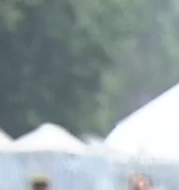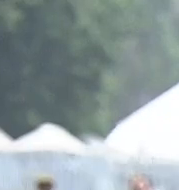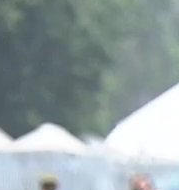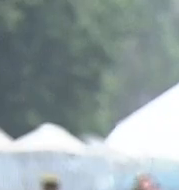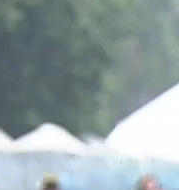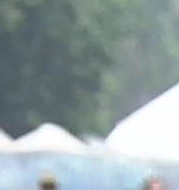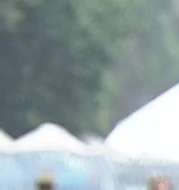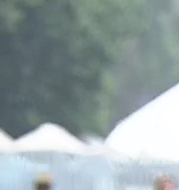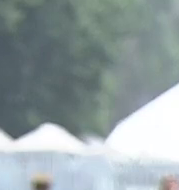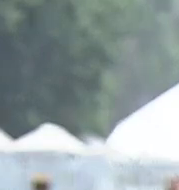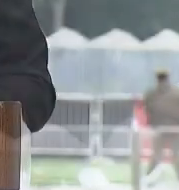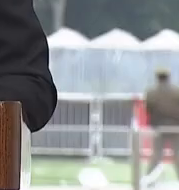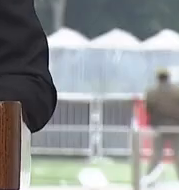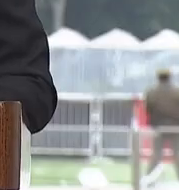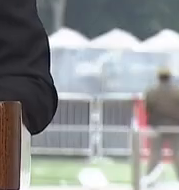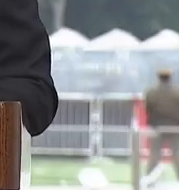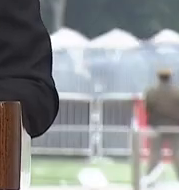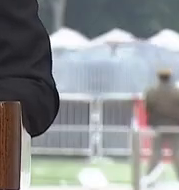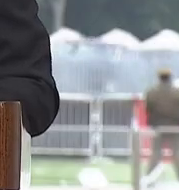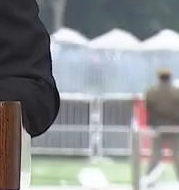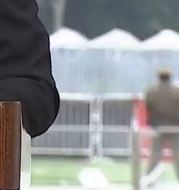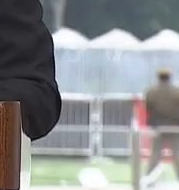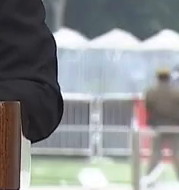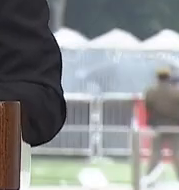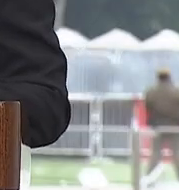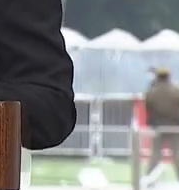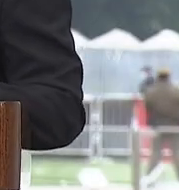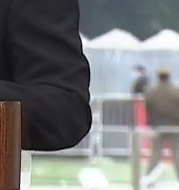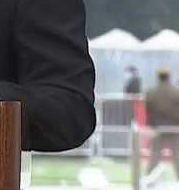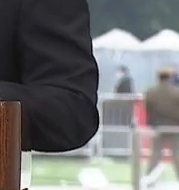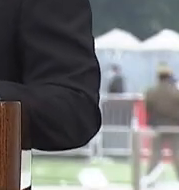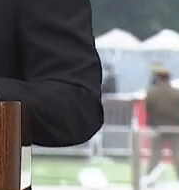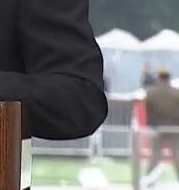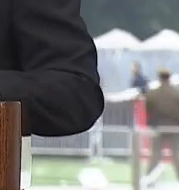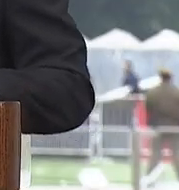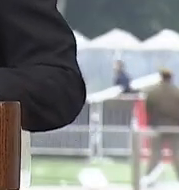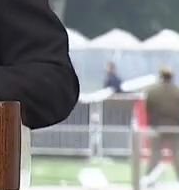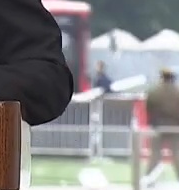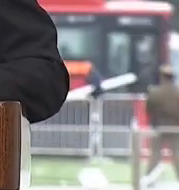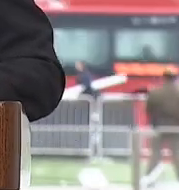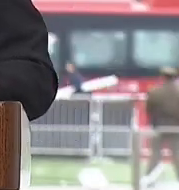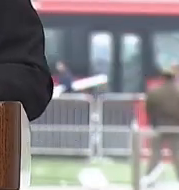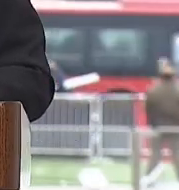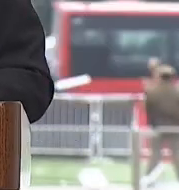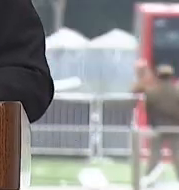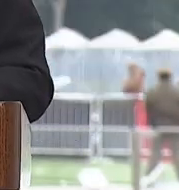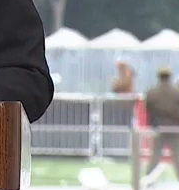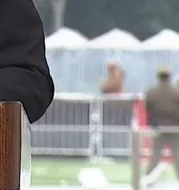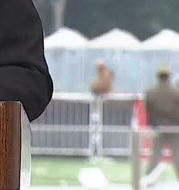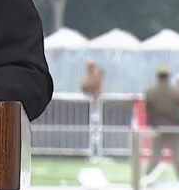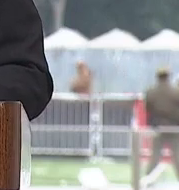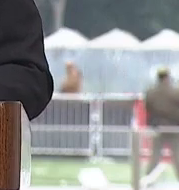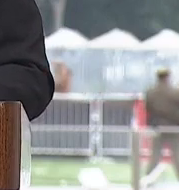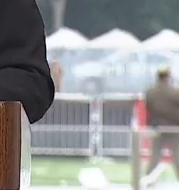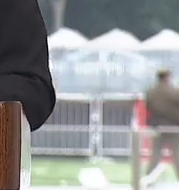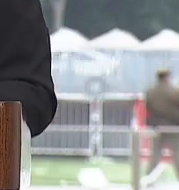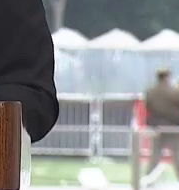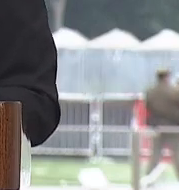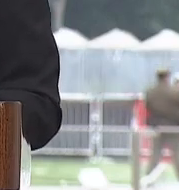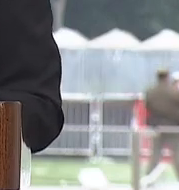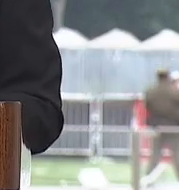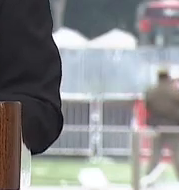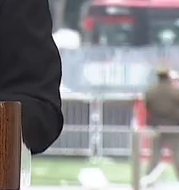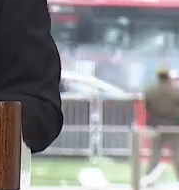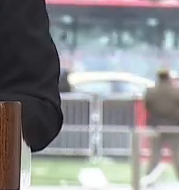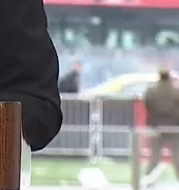de la sociedad, donde ahí todos los sectores tienen que hacerse cargo y dar soluciones, lo que no se ha hecho durante los últimos 3 años, señalaba el presidente Gabriel